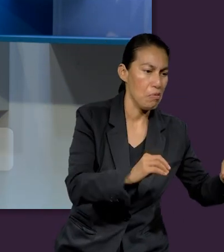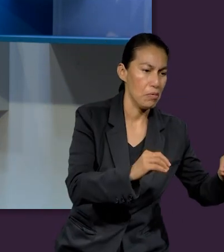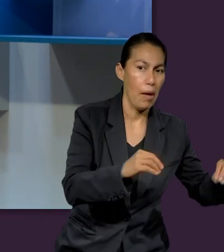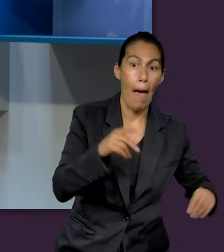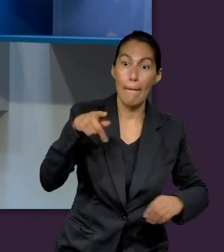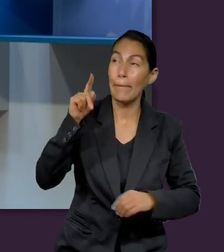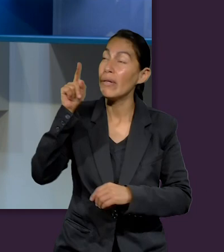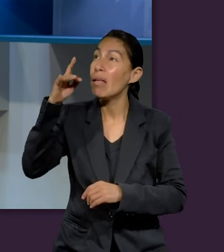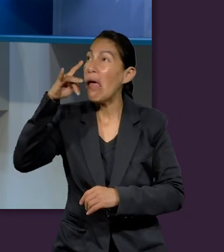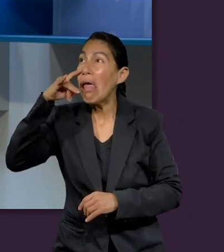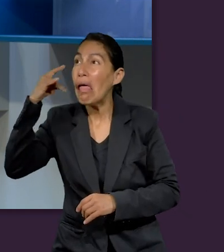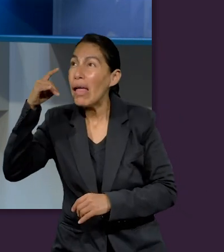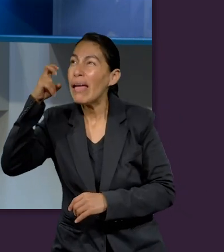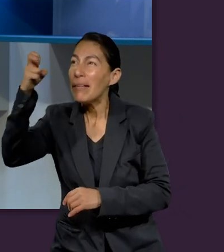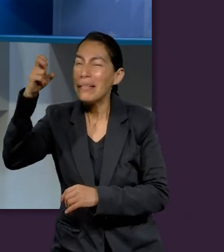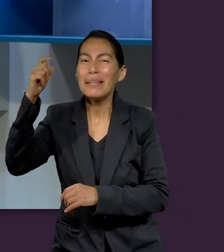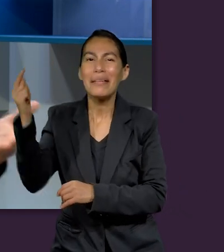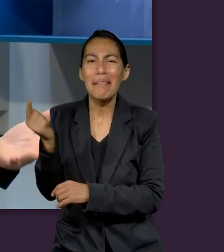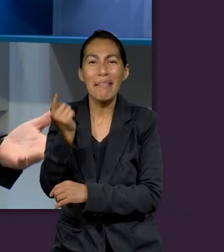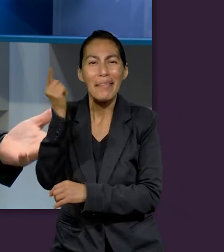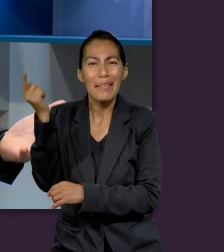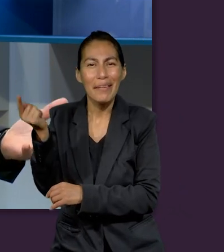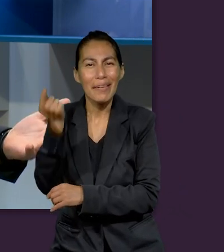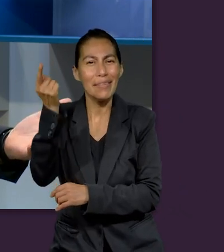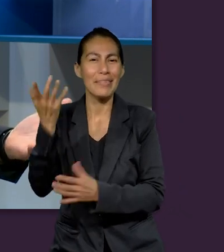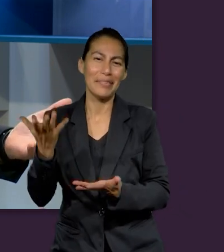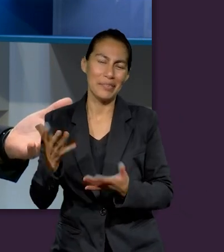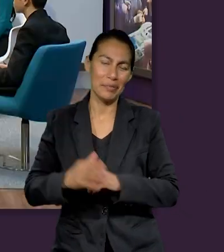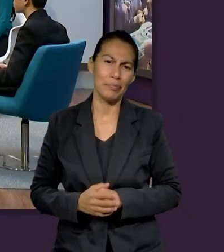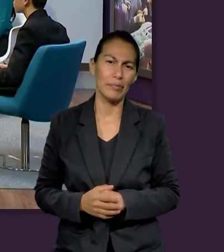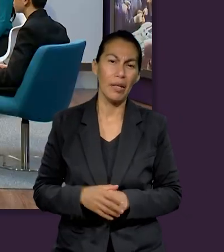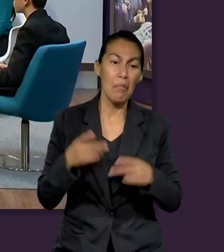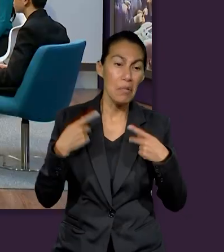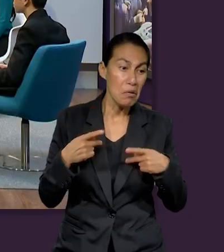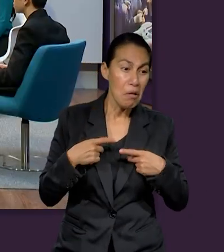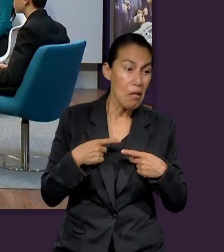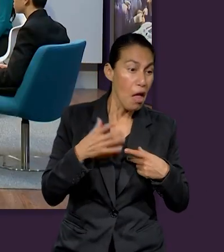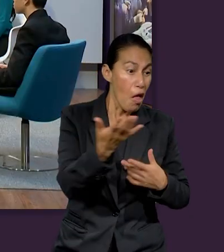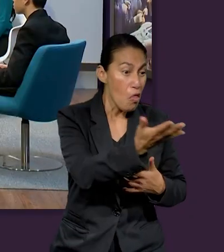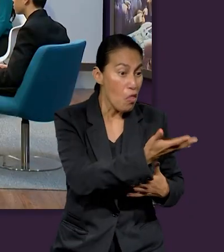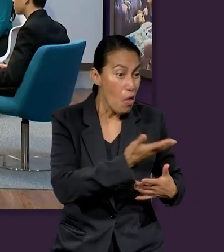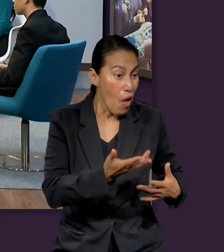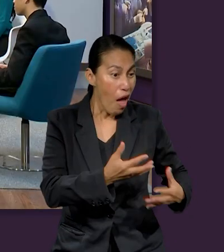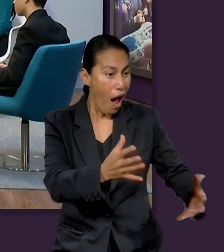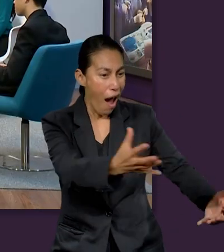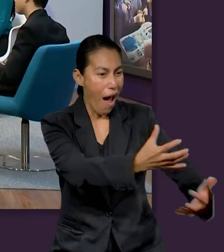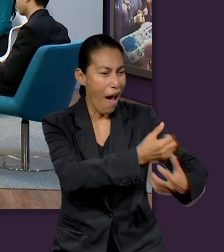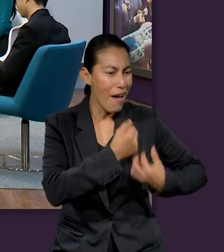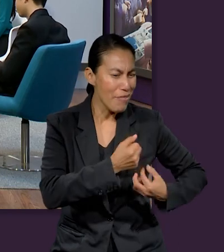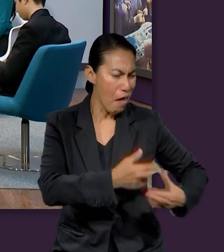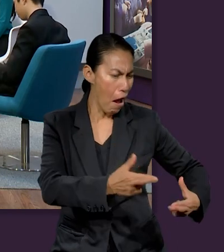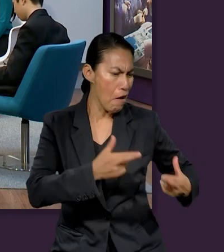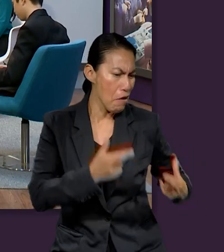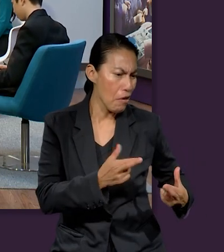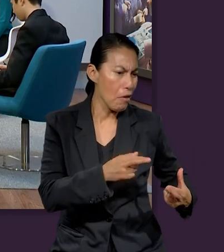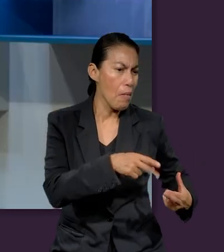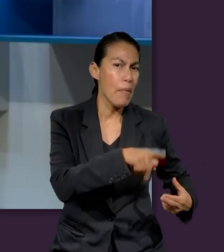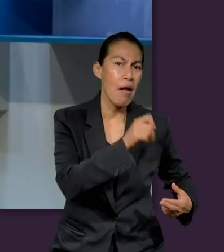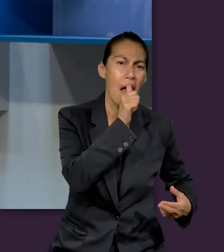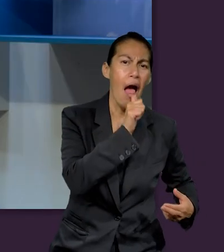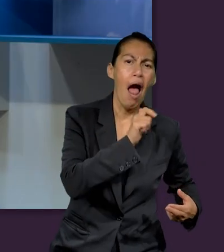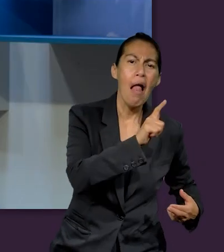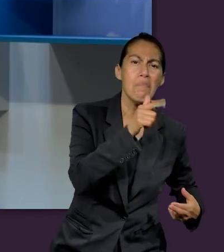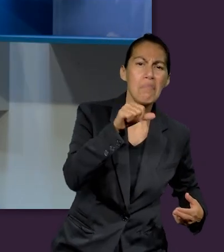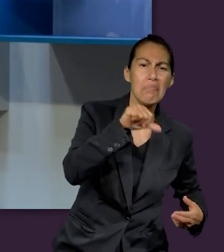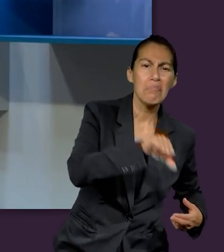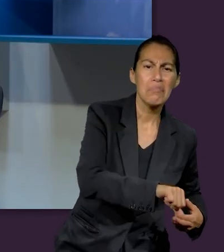se ven son eternas al final de qué le sirve al hombre ganar al mundo y pierde su alma de qué le sirve al